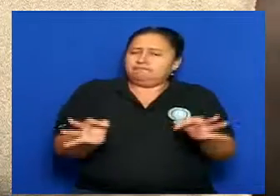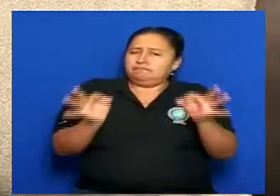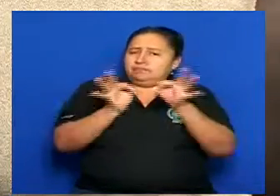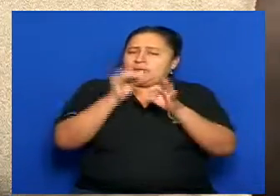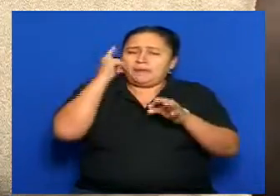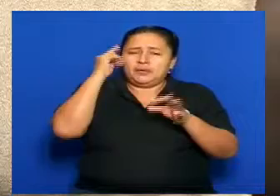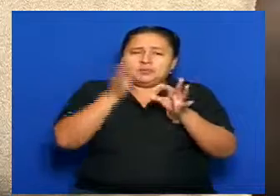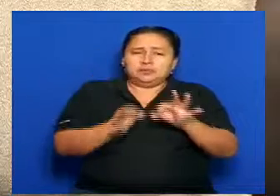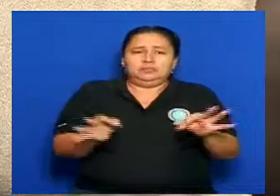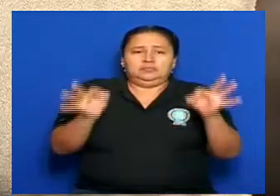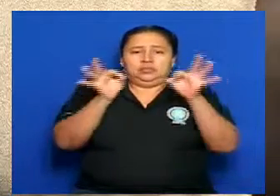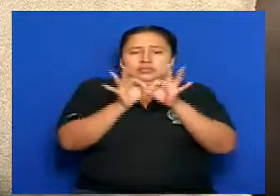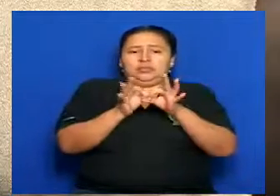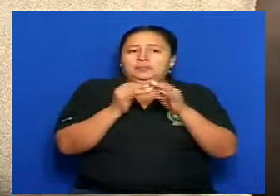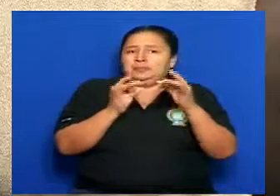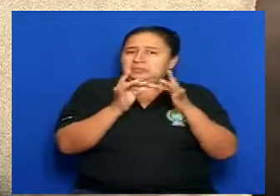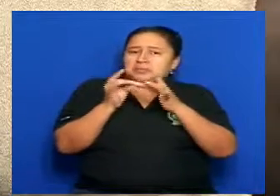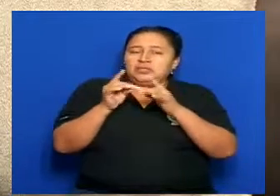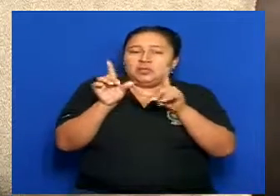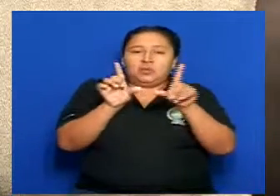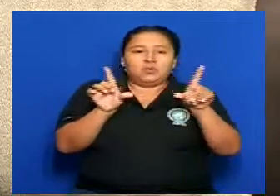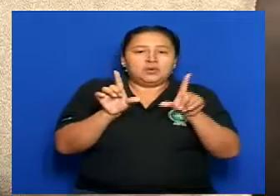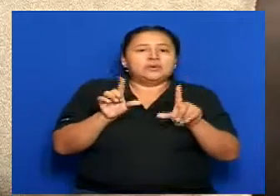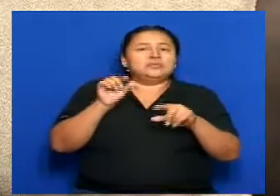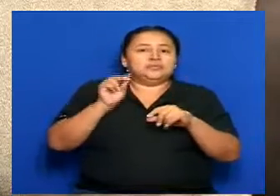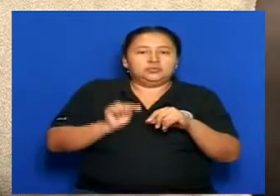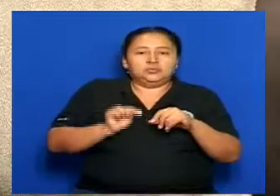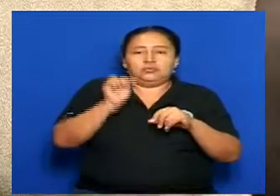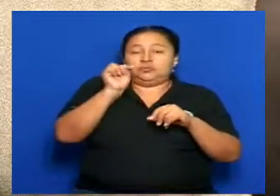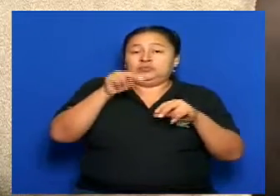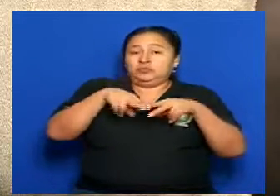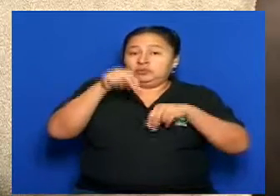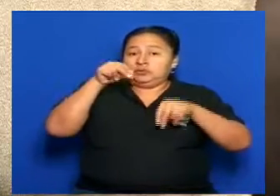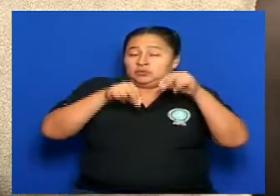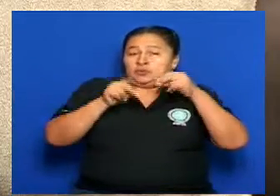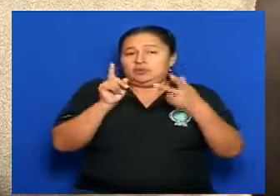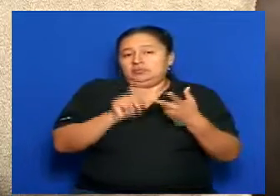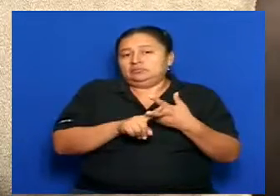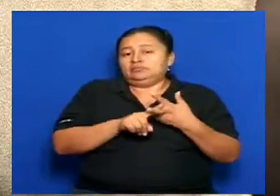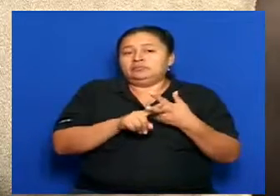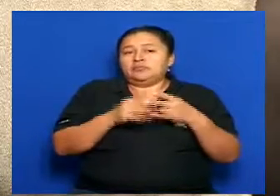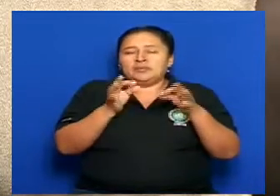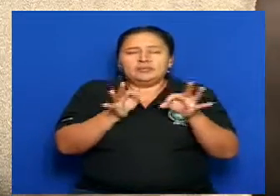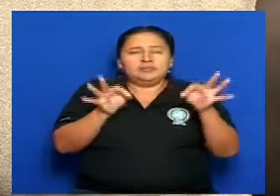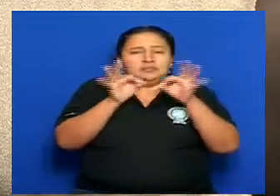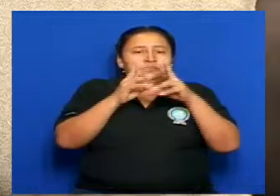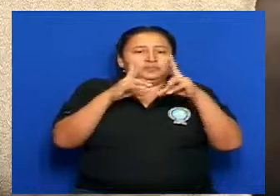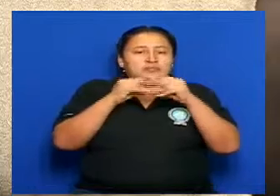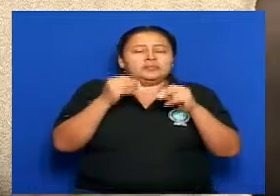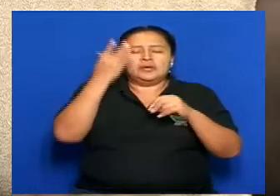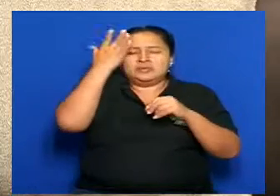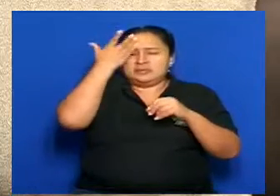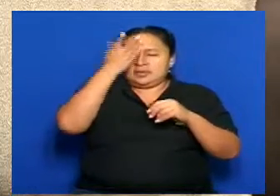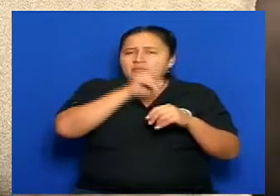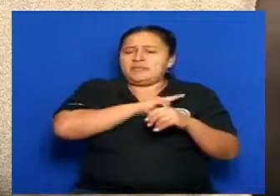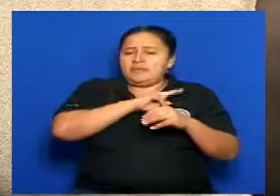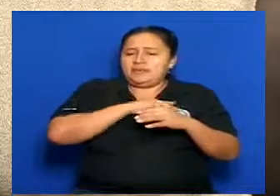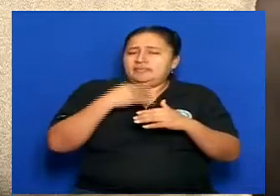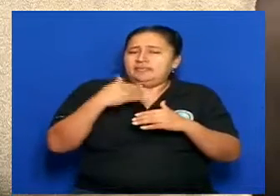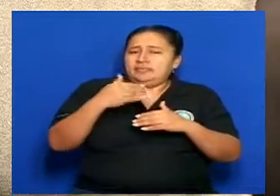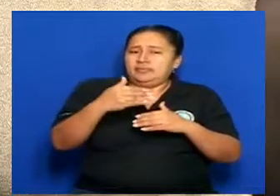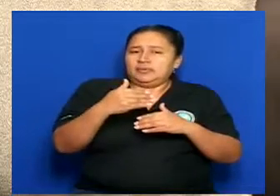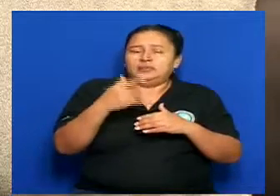para la zona de la segovia importantísimo para el país sabemos que hay avances en eso lo desconocemos